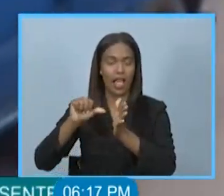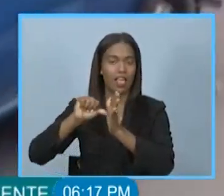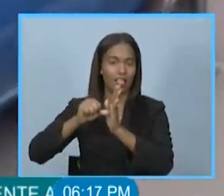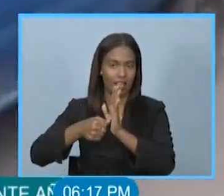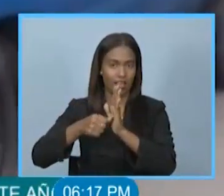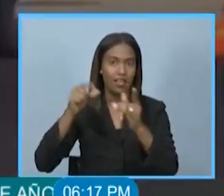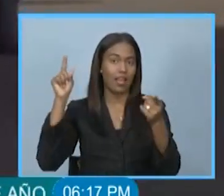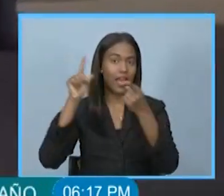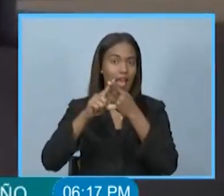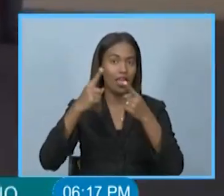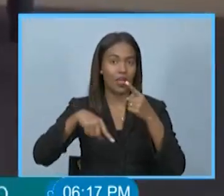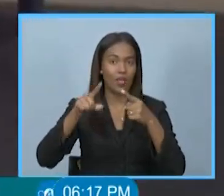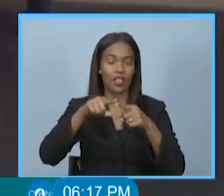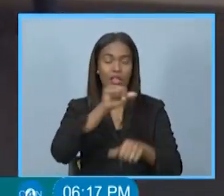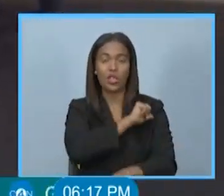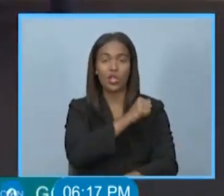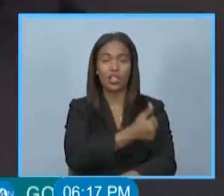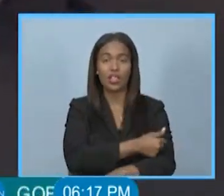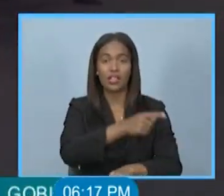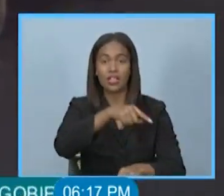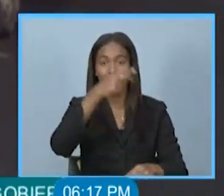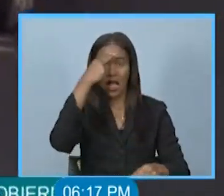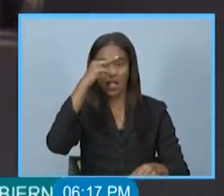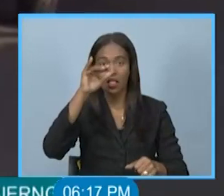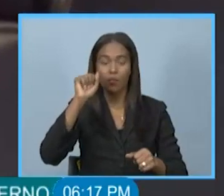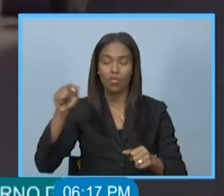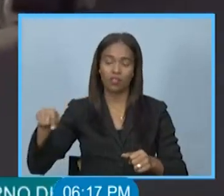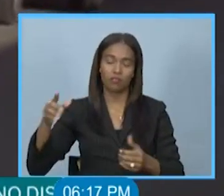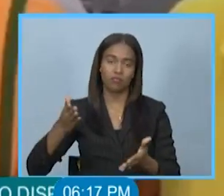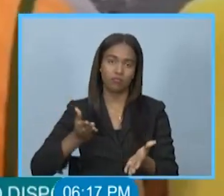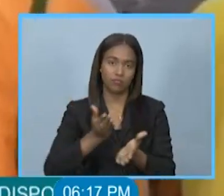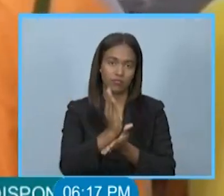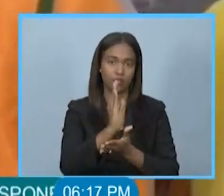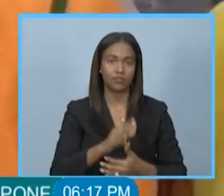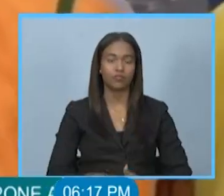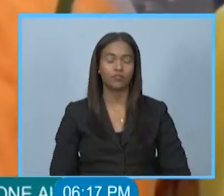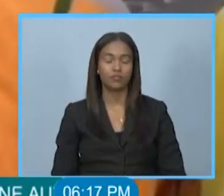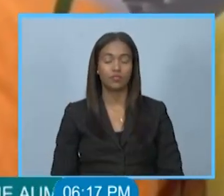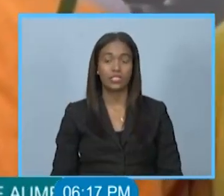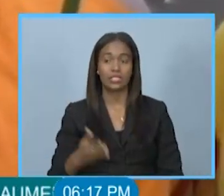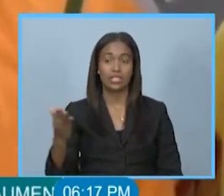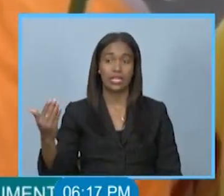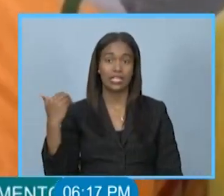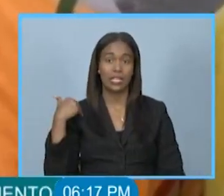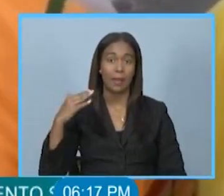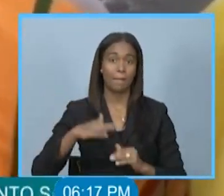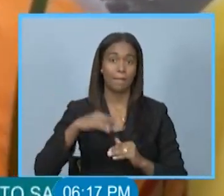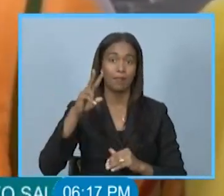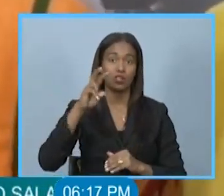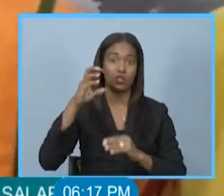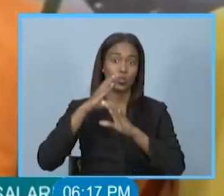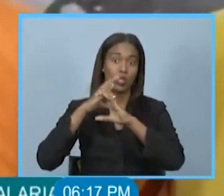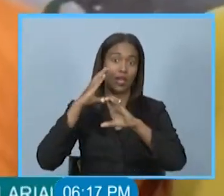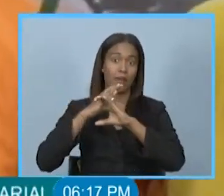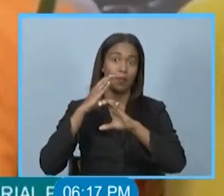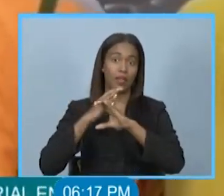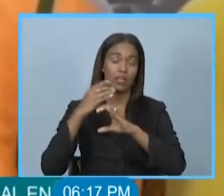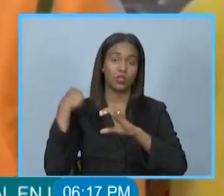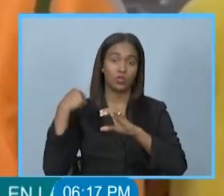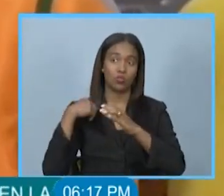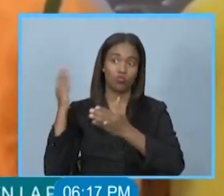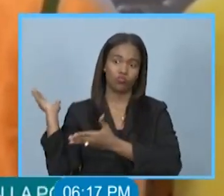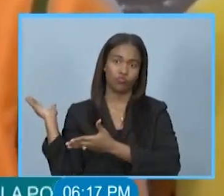hasta tanto las autoridades haitianas le permitan el paso ahí hay más de 200 camiones nosotros somos los camiones que llevamos gracias